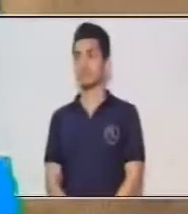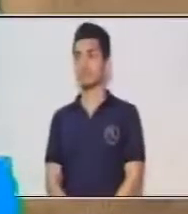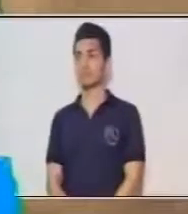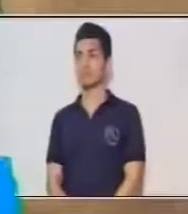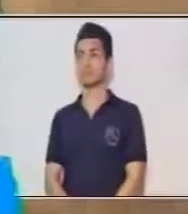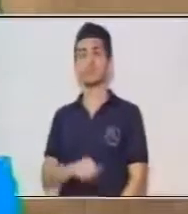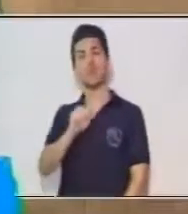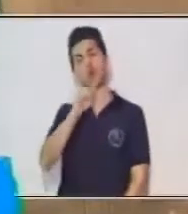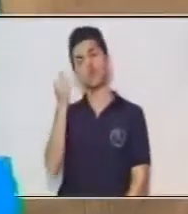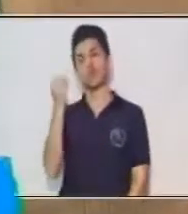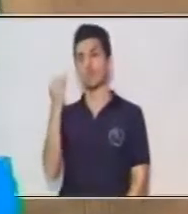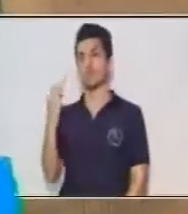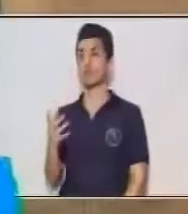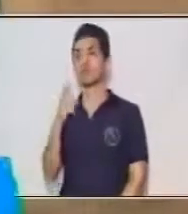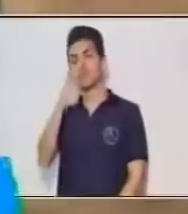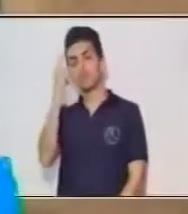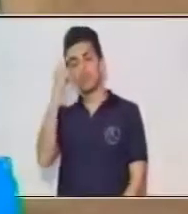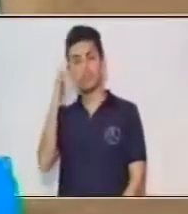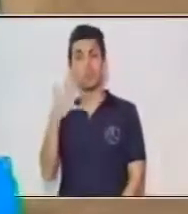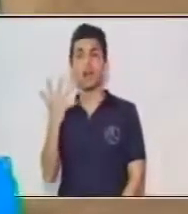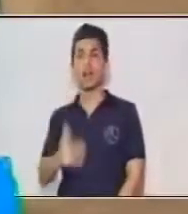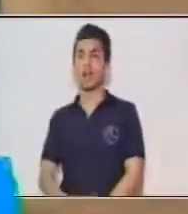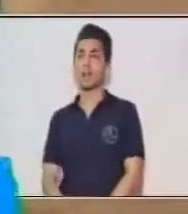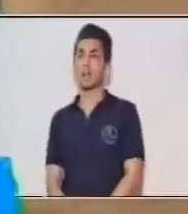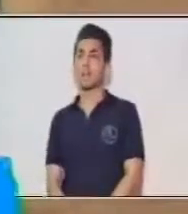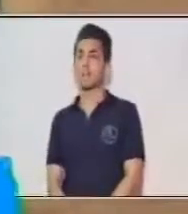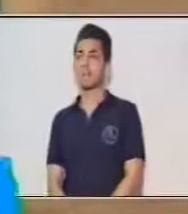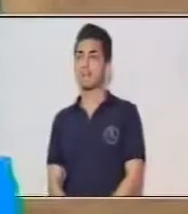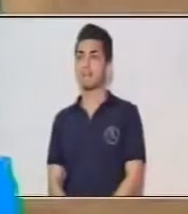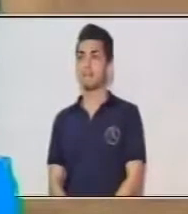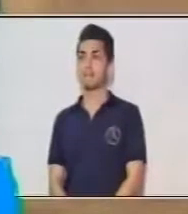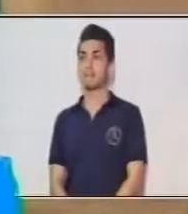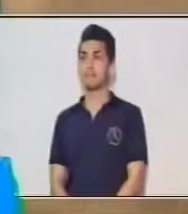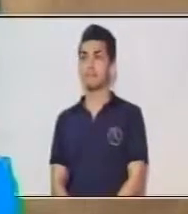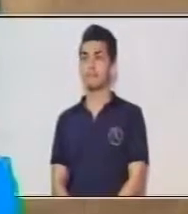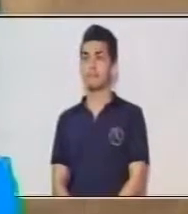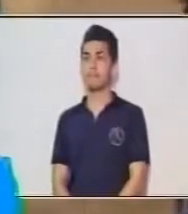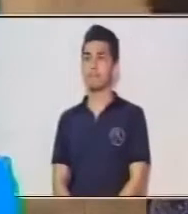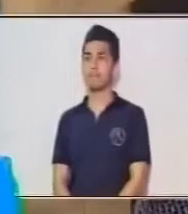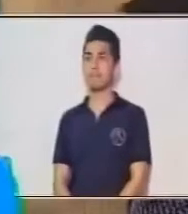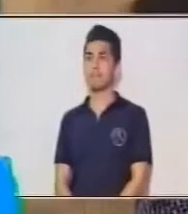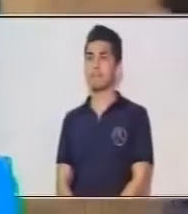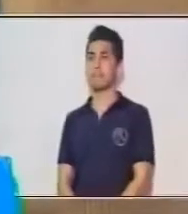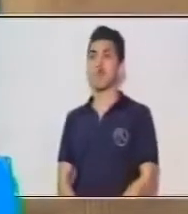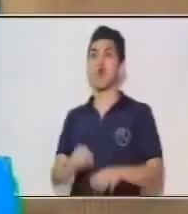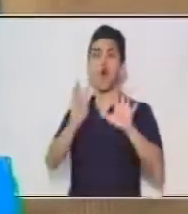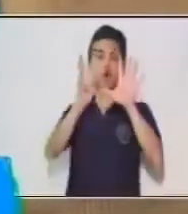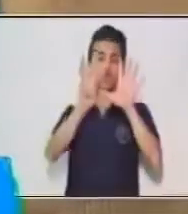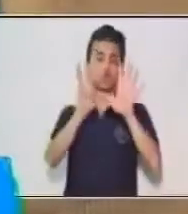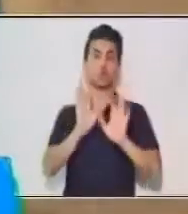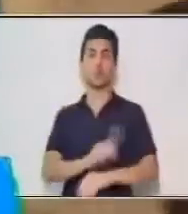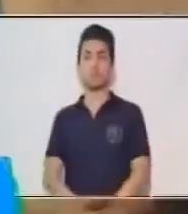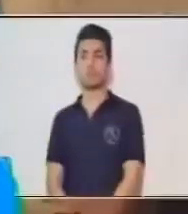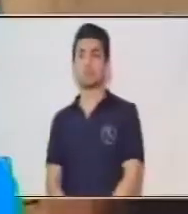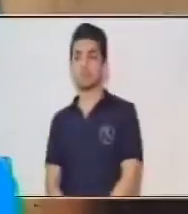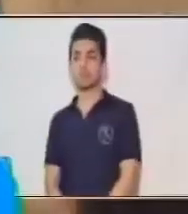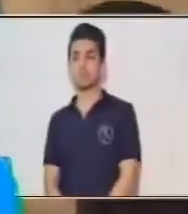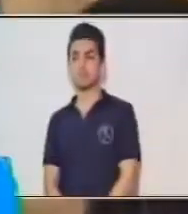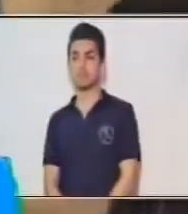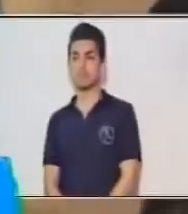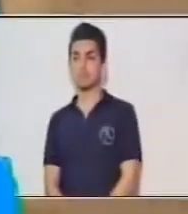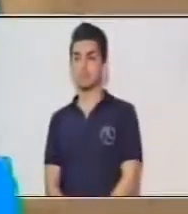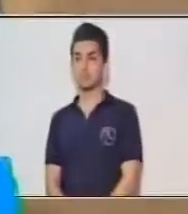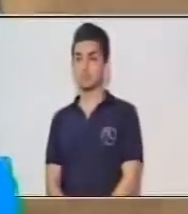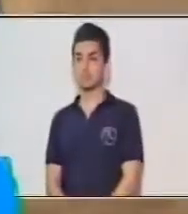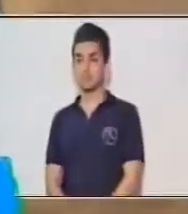otro número. ¿Cuál elegirías tú? Excelente. Vamos a elegir el número 8. Y el número 8 ya